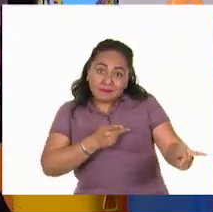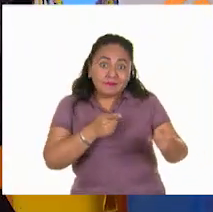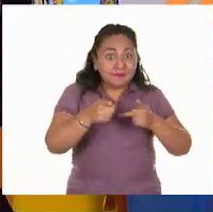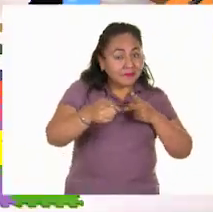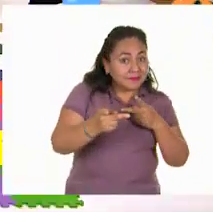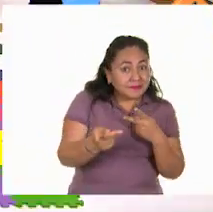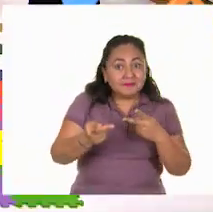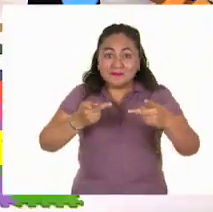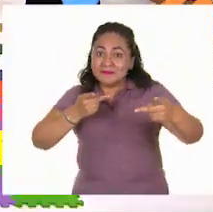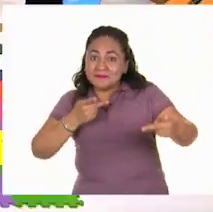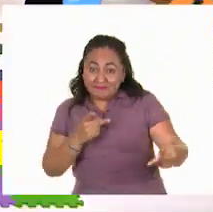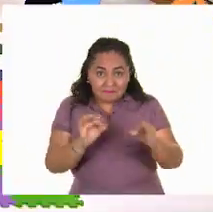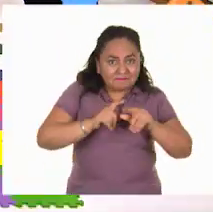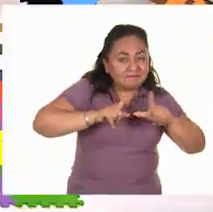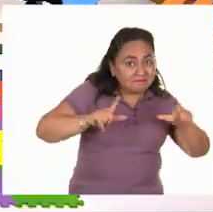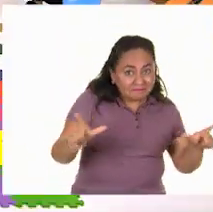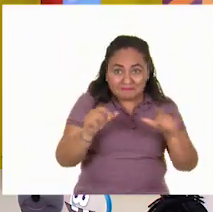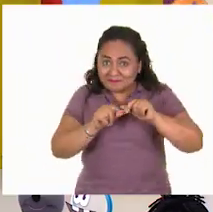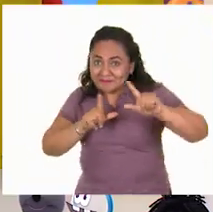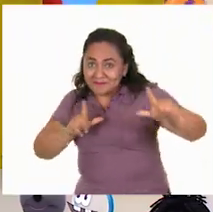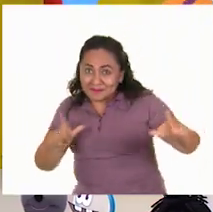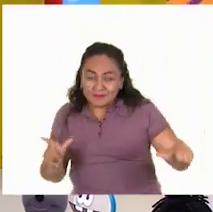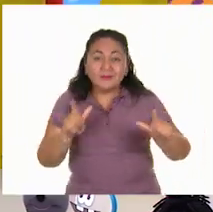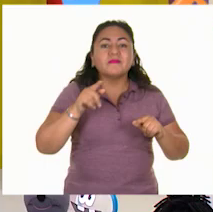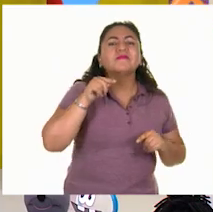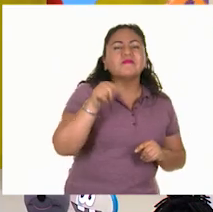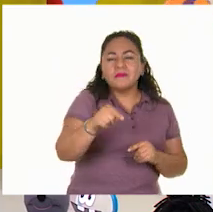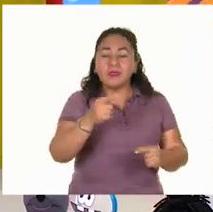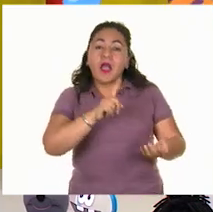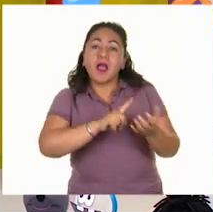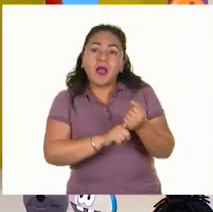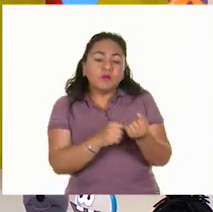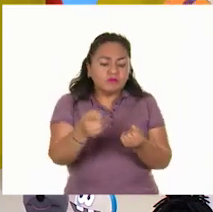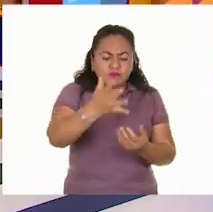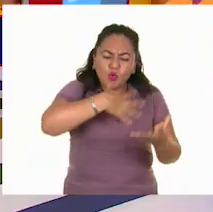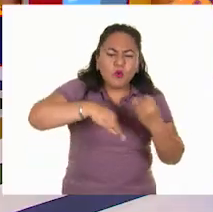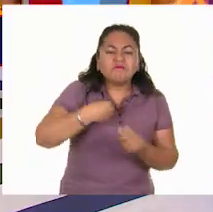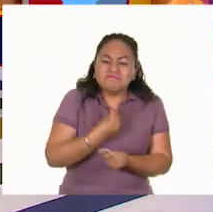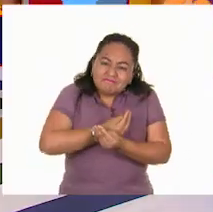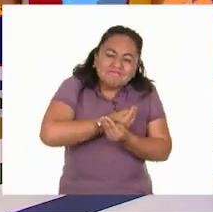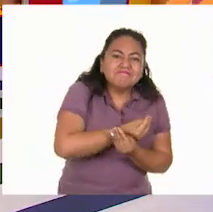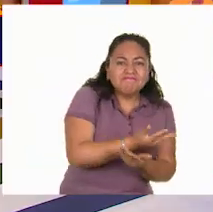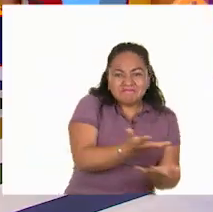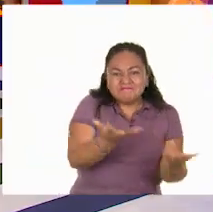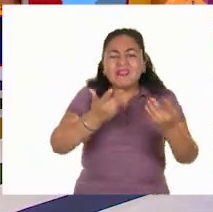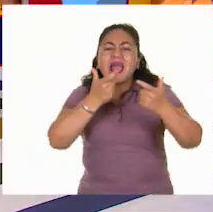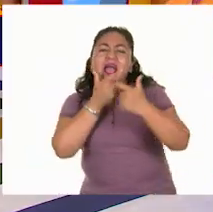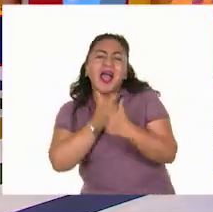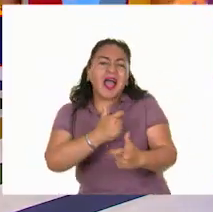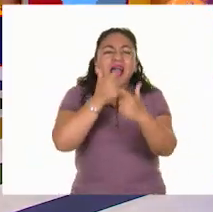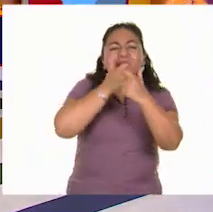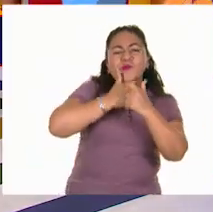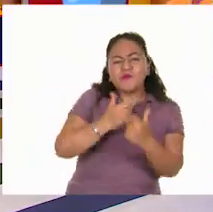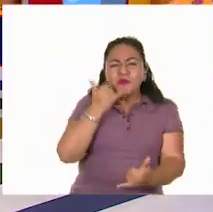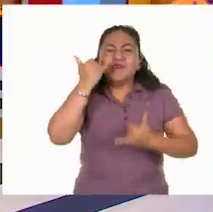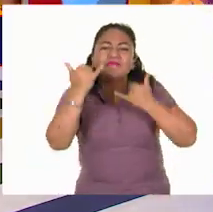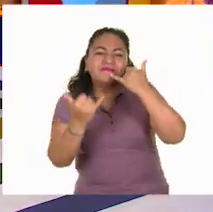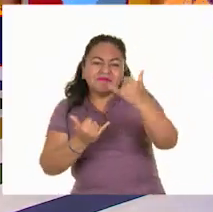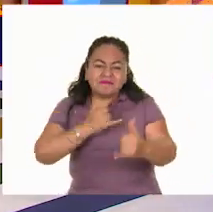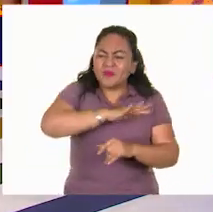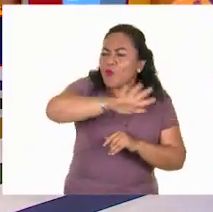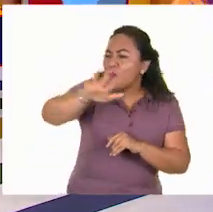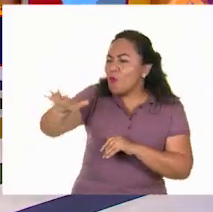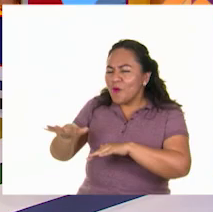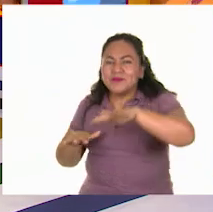¿Preparadas? ¿Listas, listos? Lo que tiene no nos comparte. Ría y juegue por todas partes.